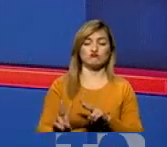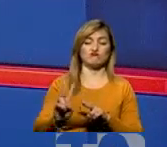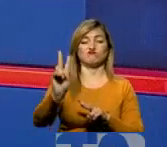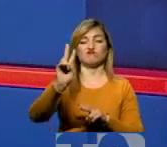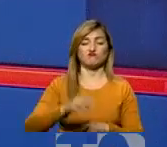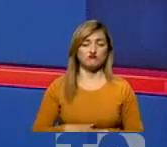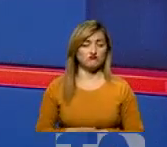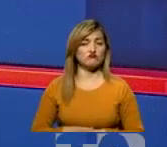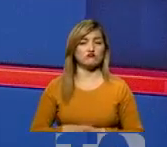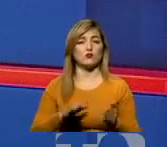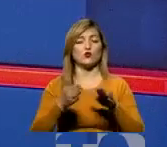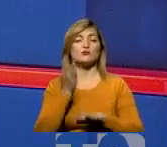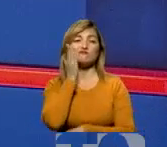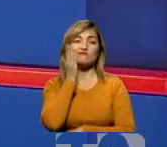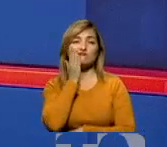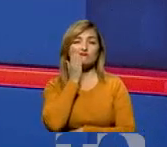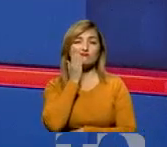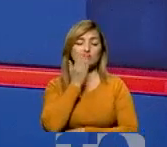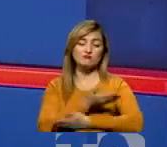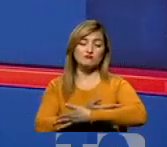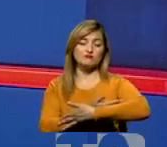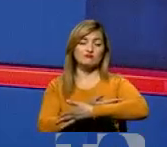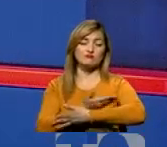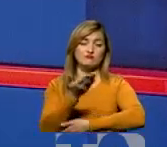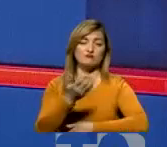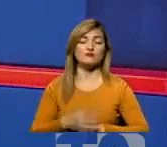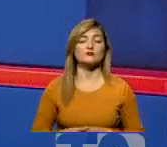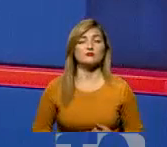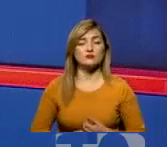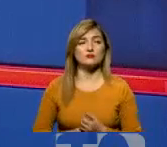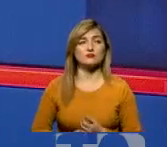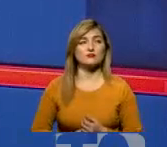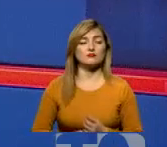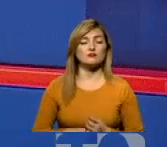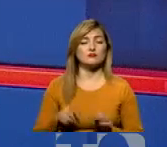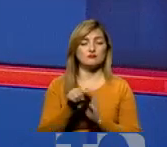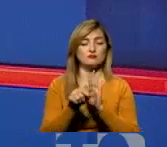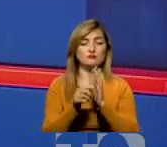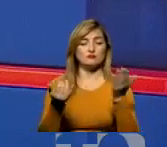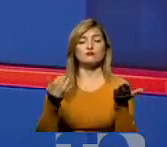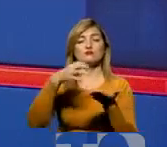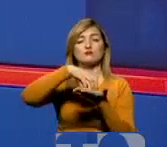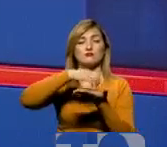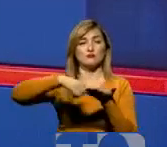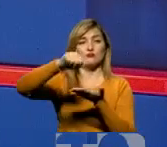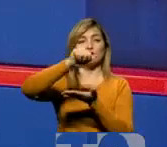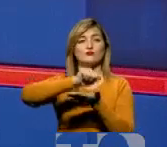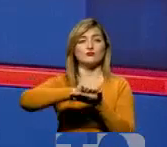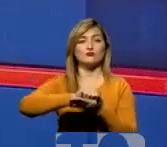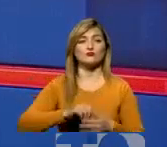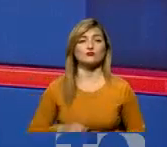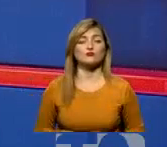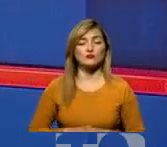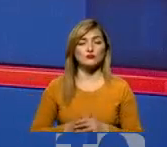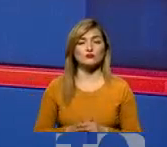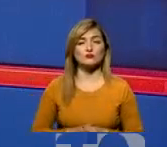estarían vinculadas a la muerte de la madre del menor. Iván Rodríguez nos cuenta a esta hora todos los detalles en vivo desde la provincia de Azuaya. Iván, buenas